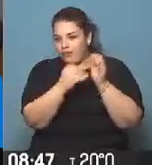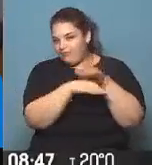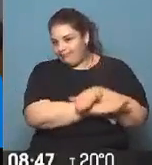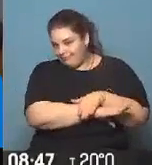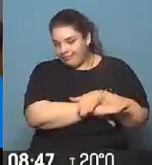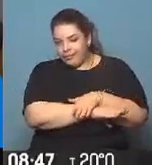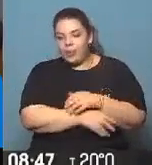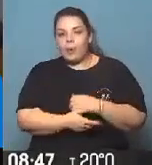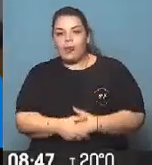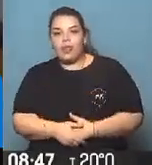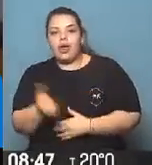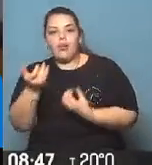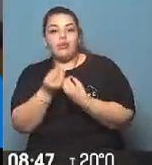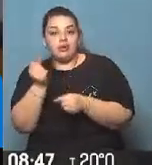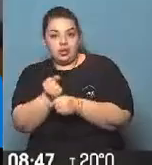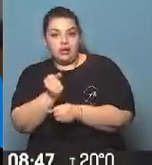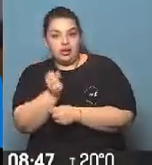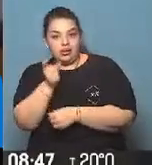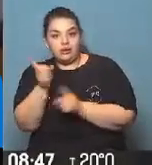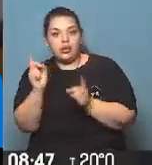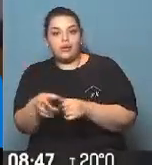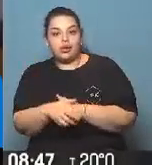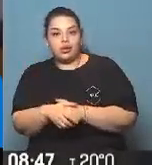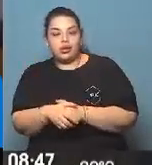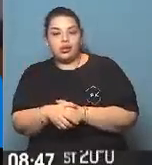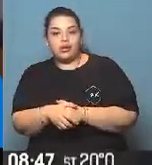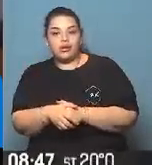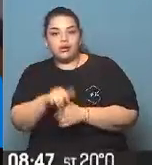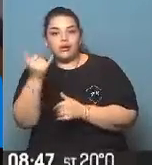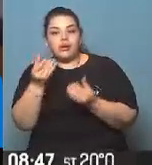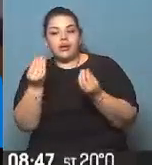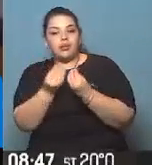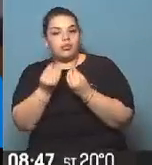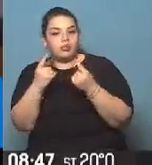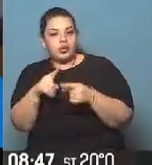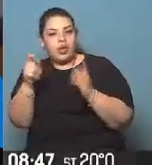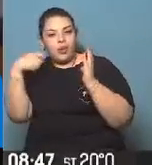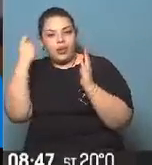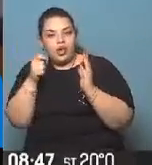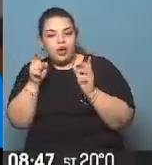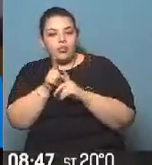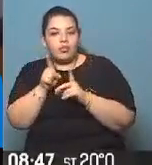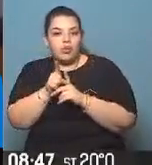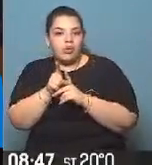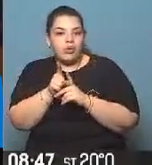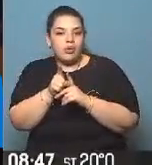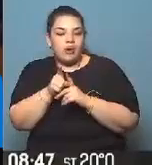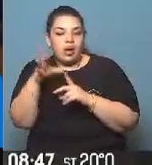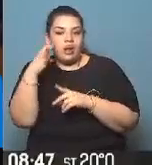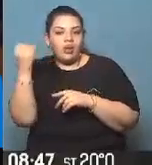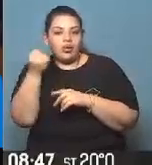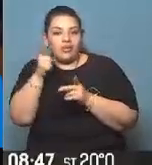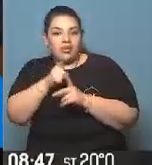archivo. Sí. Y ahí hay mucho inédito, sobre todo algún archivo muy importante en